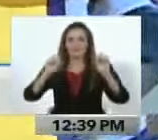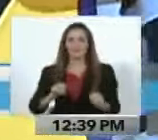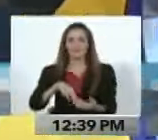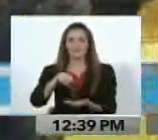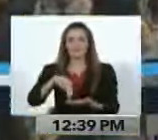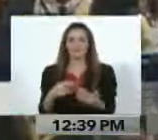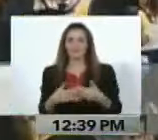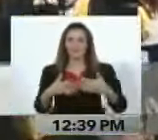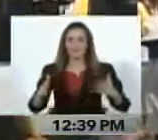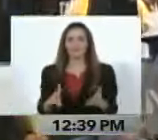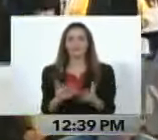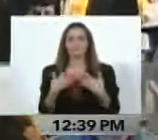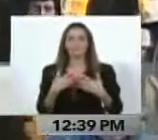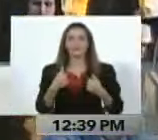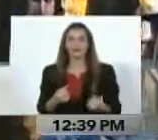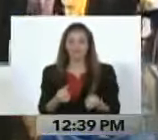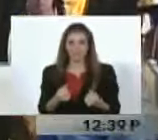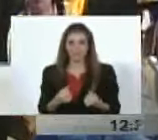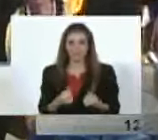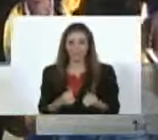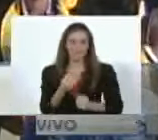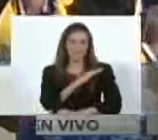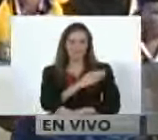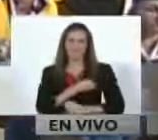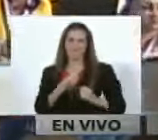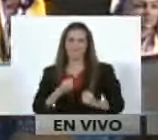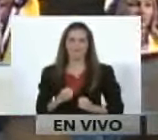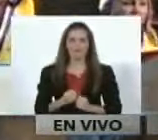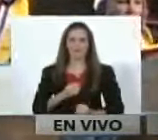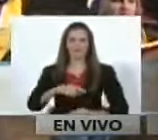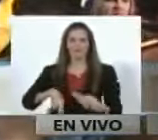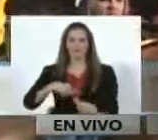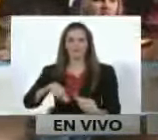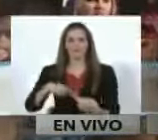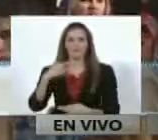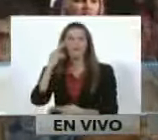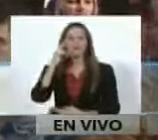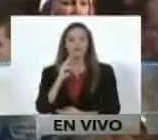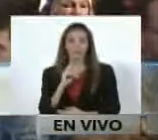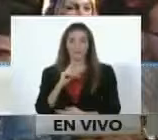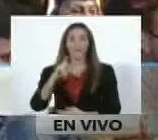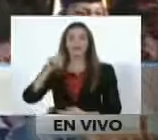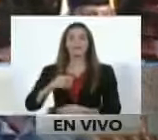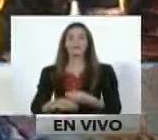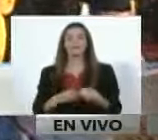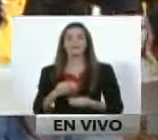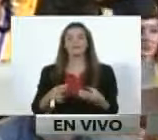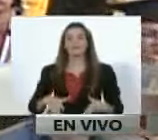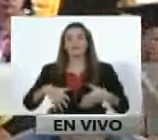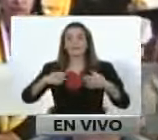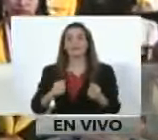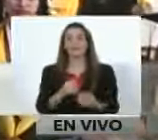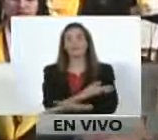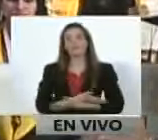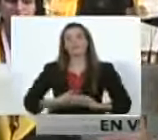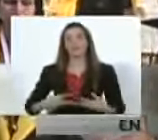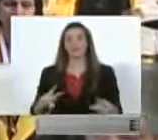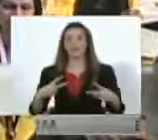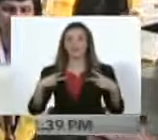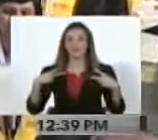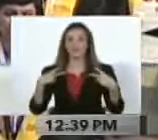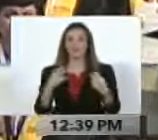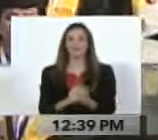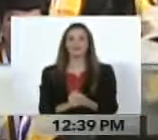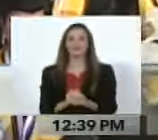Nacional Público de Salud, una de las fortalezas de la Revolución Bolivariana y que ha salvado millones de vidas sin